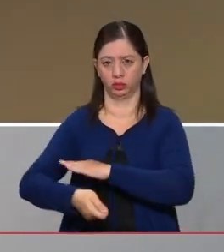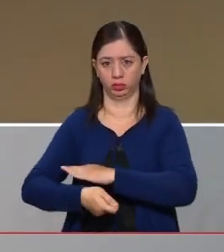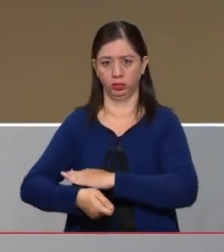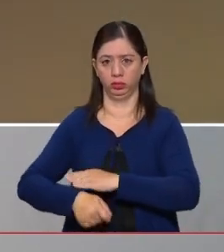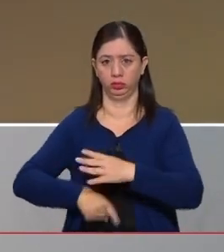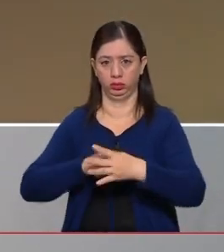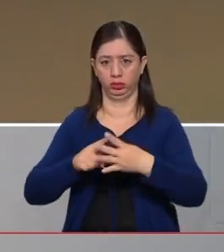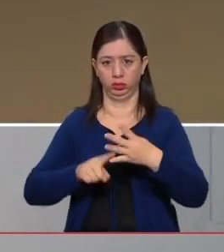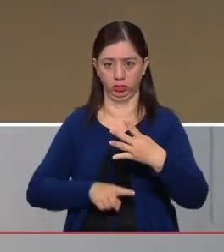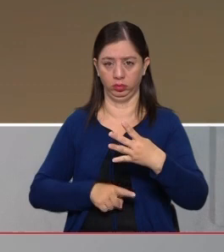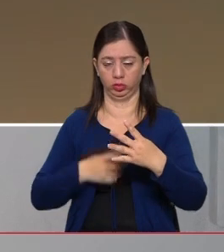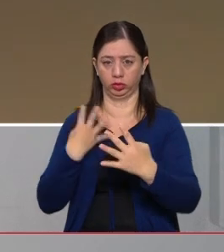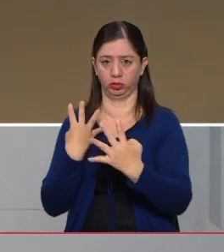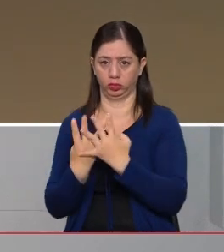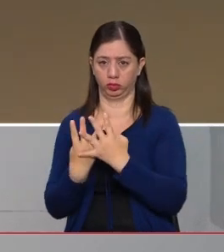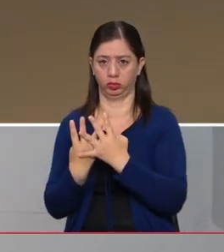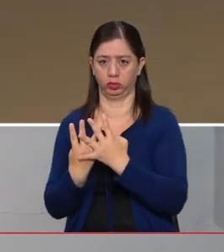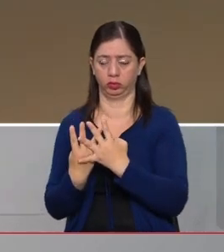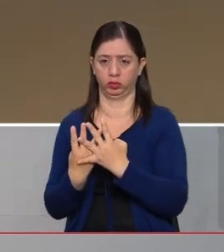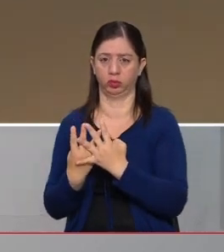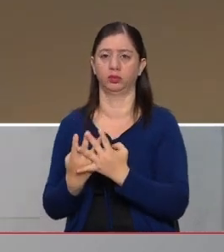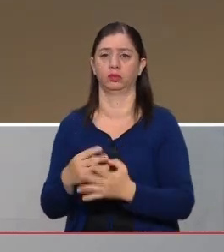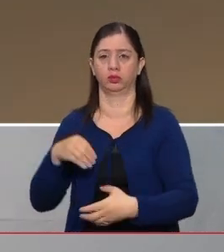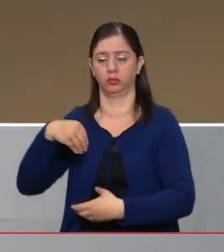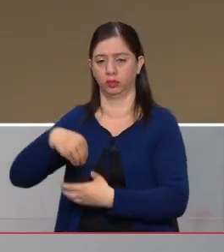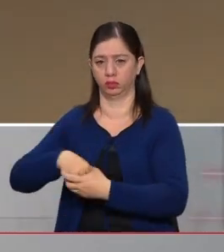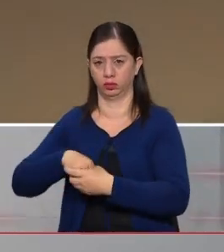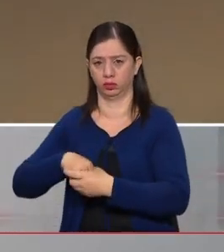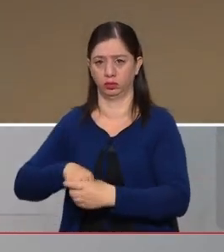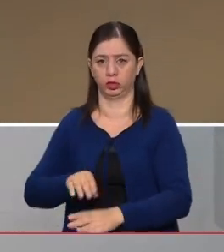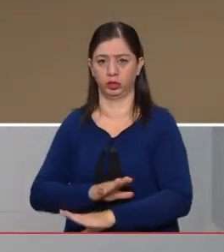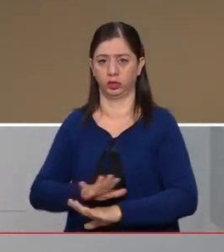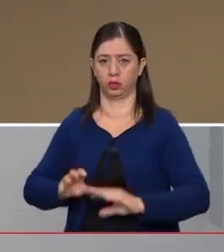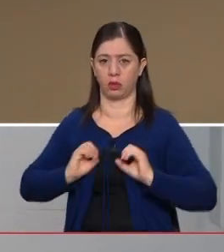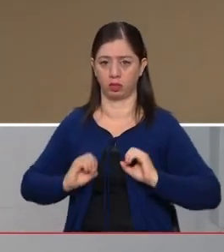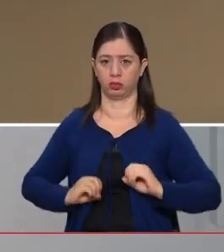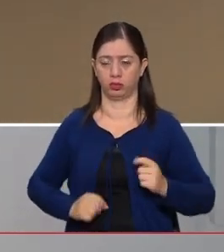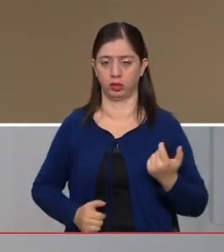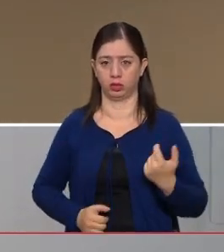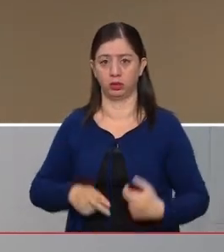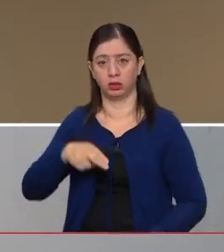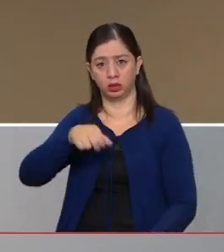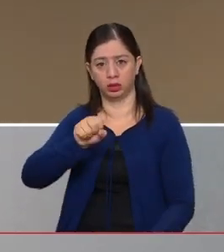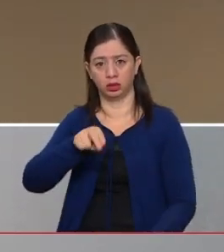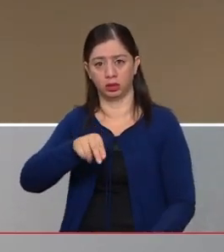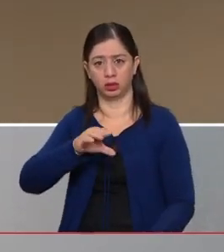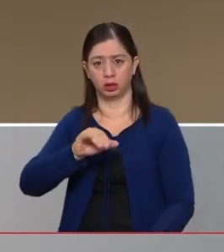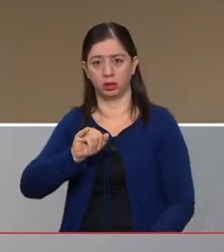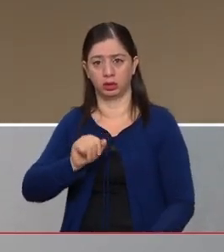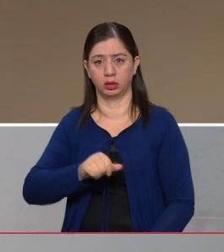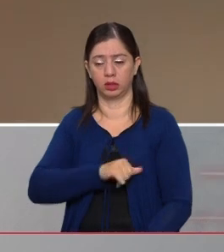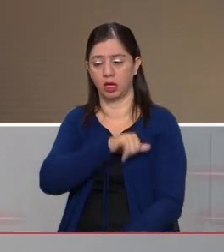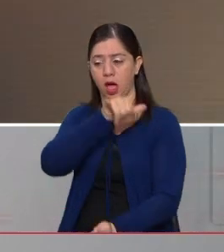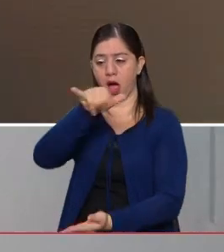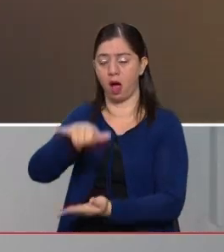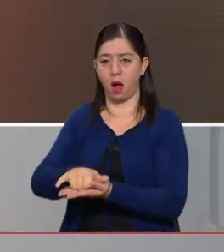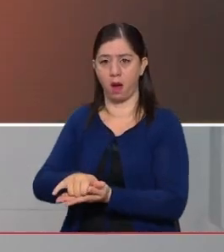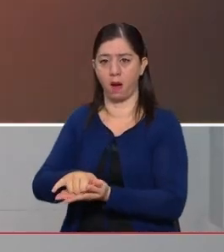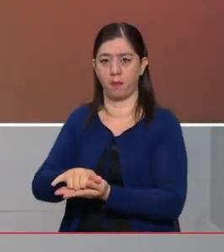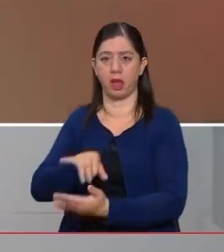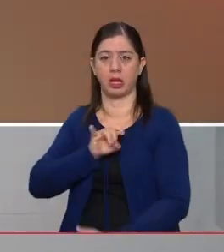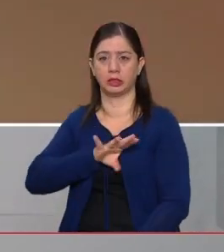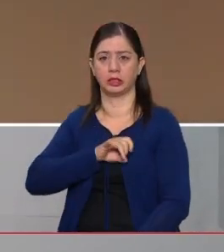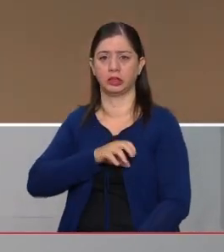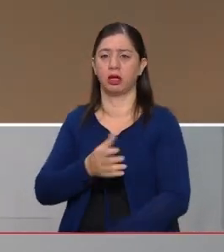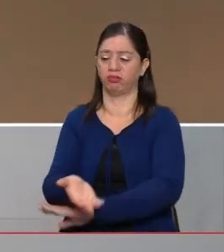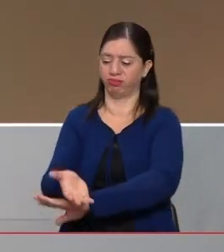cuales 4 están privadas de la libertad y apartadas de su fuero militar. Nancy busca apoyo económico para viajar al país austral a